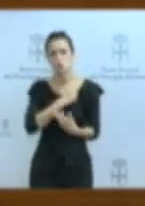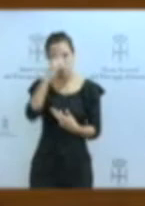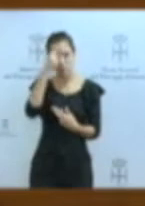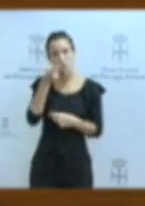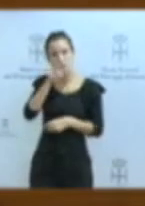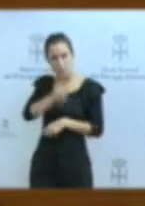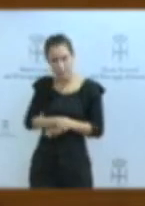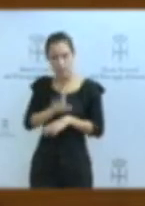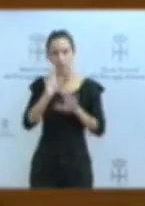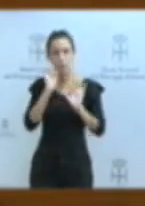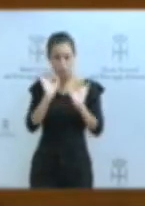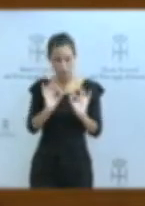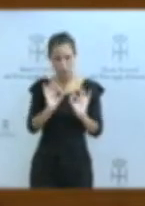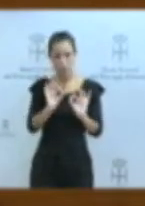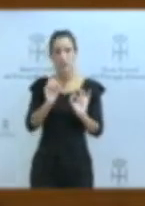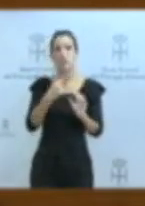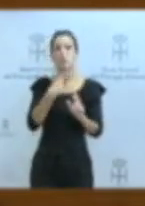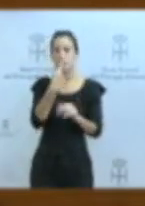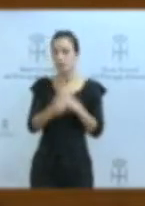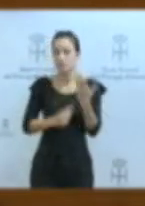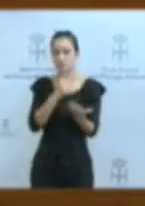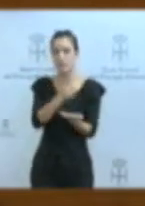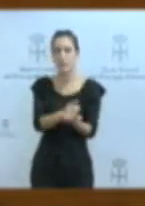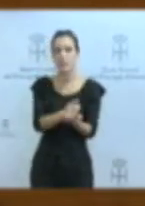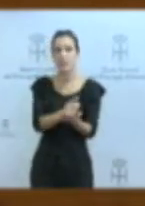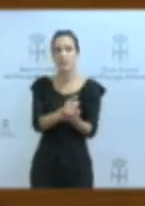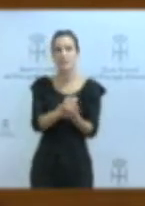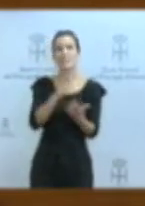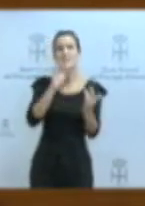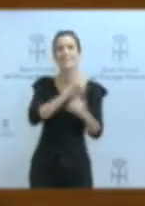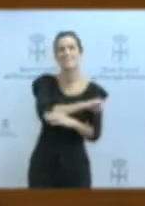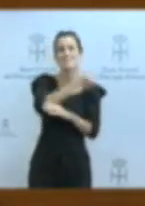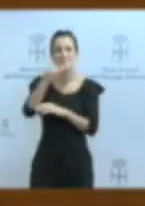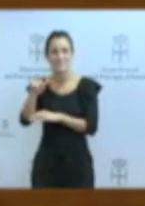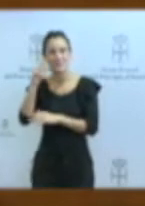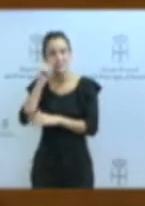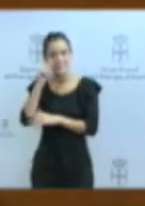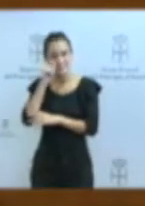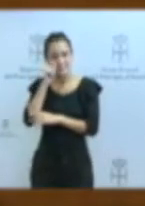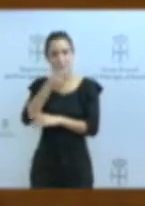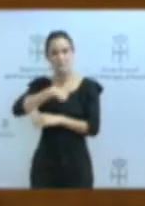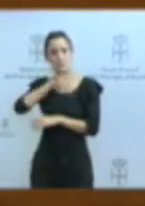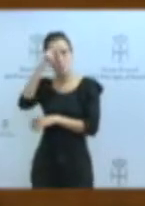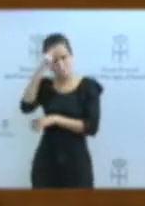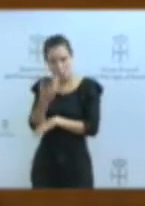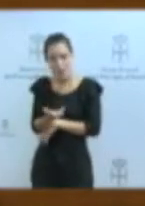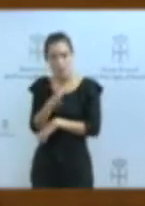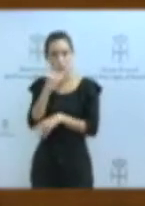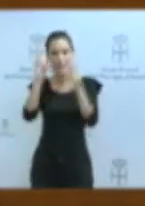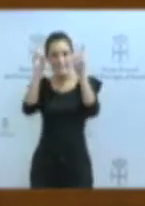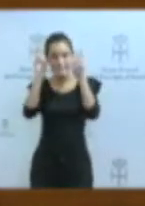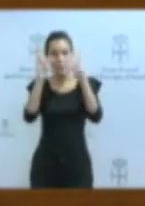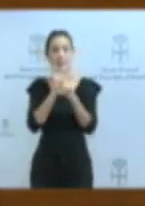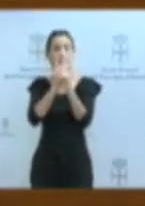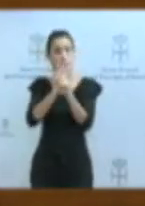de la conectividad turística. Naturalmente compartimos la preocupación desde la perspectiva del transporte aéreo,